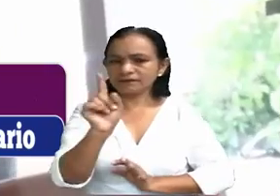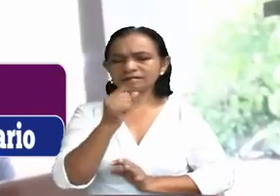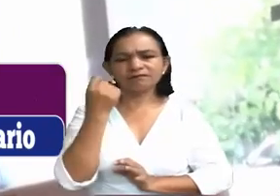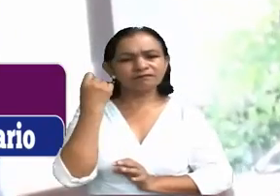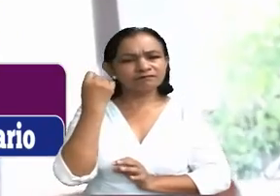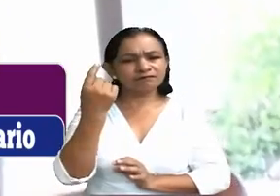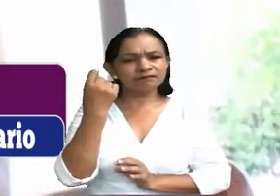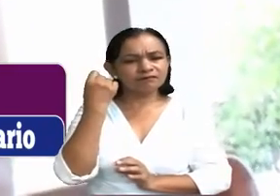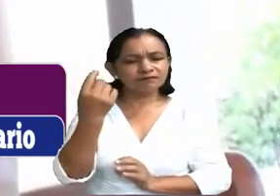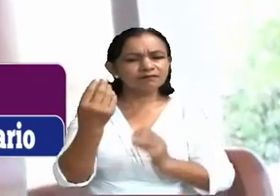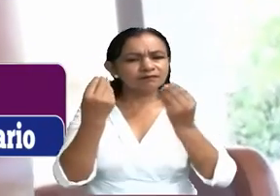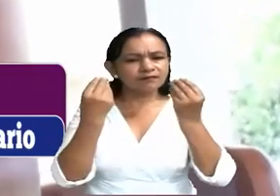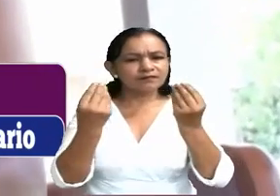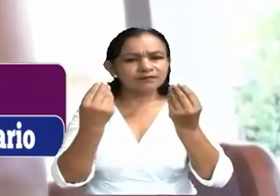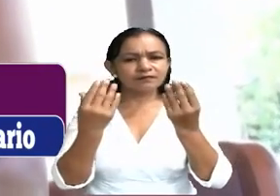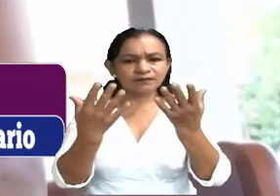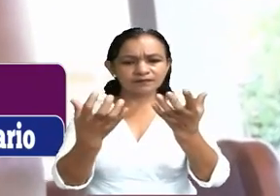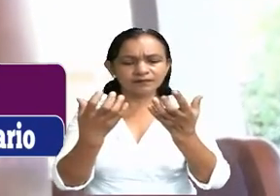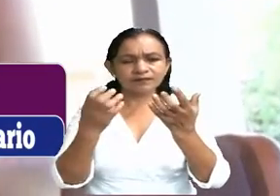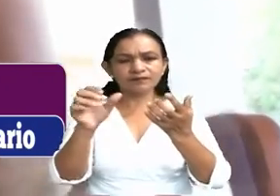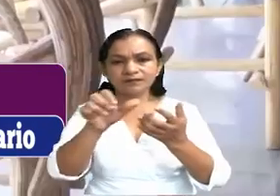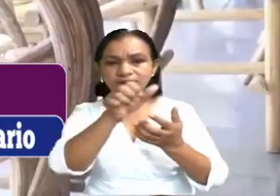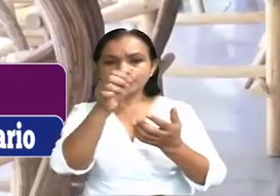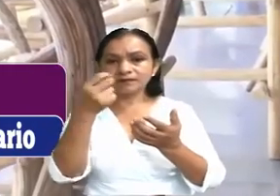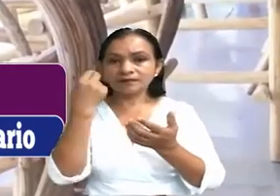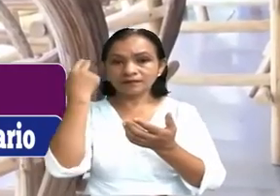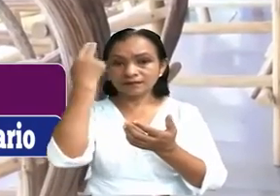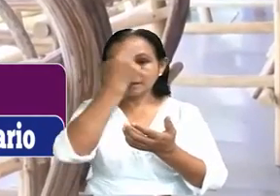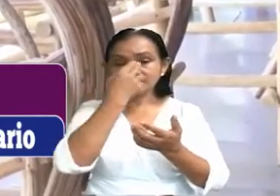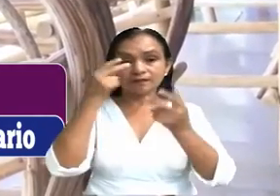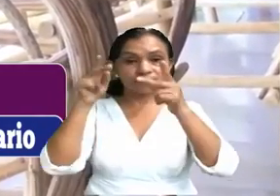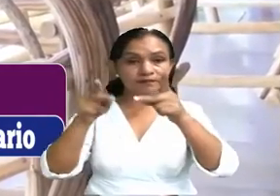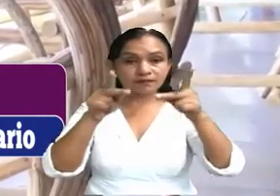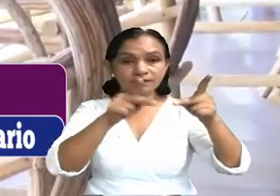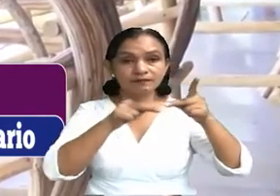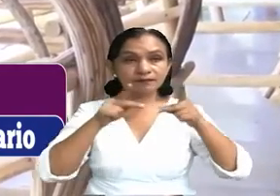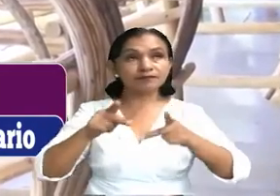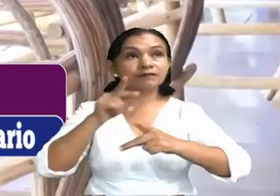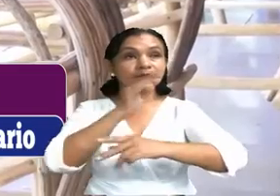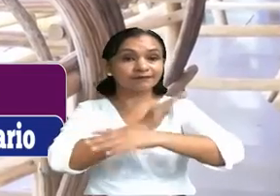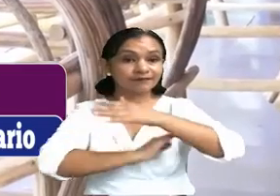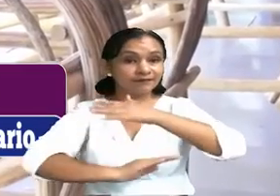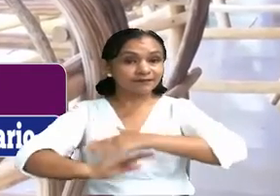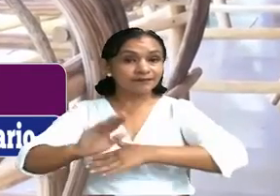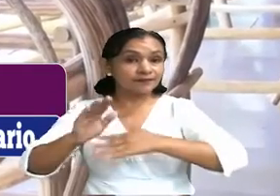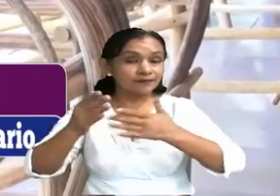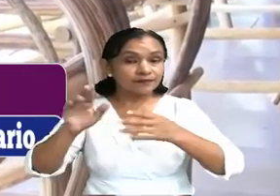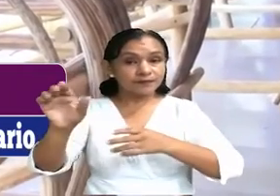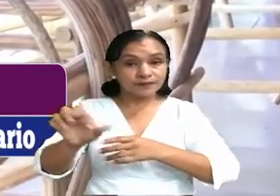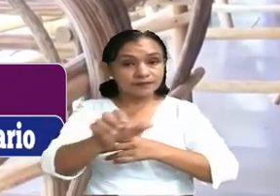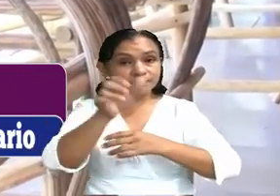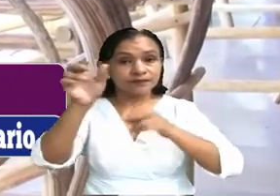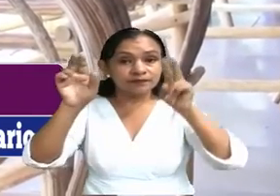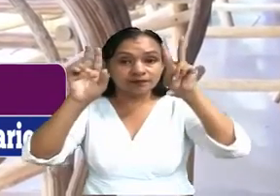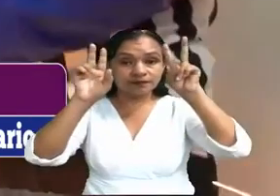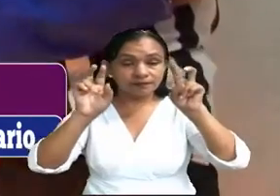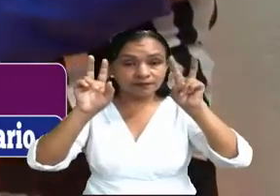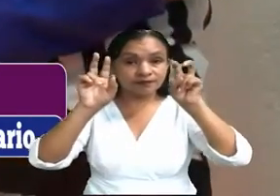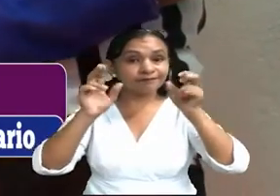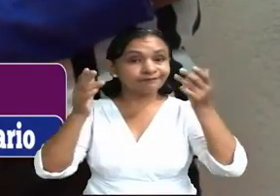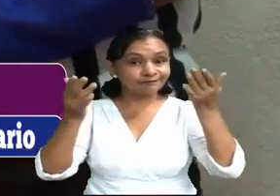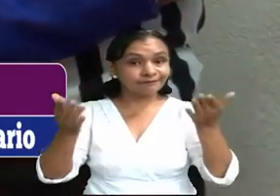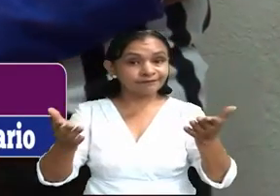además, quisiera después hacerle otra consulta a las personas que van adquiriendo una discapacidad, porque ese es otro tema también, que